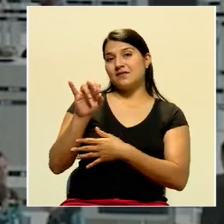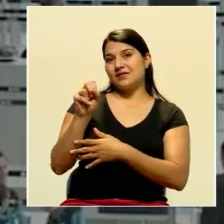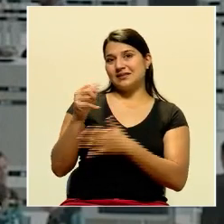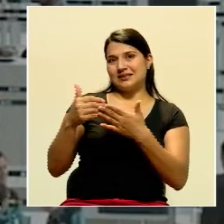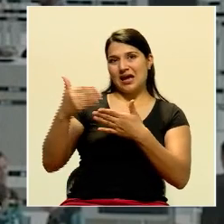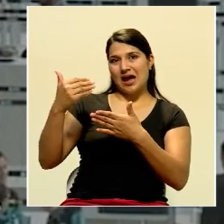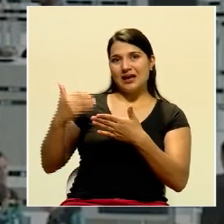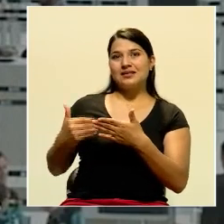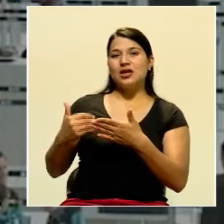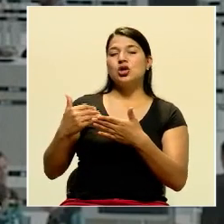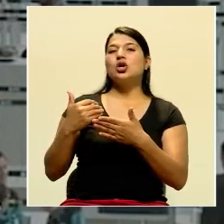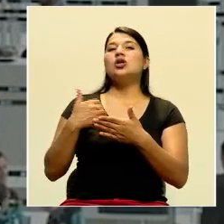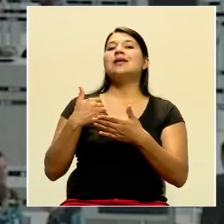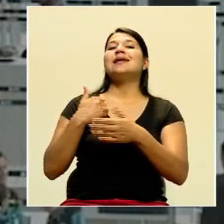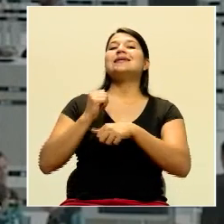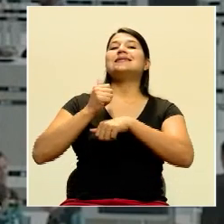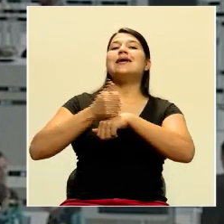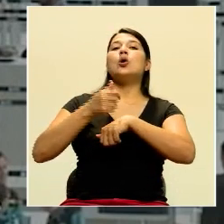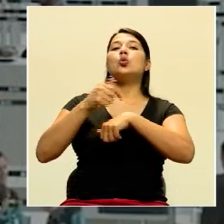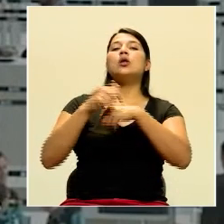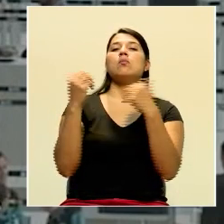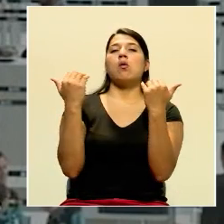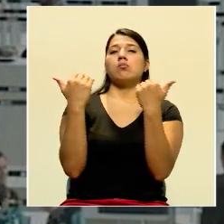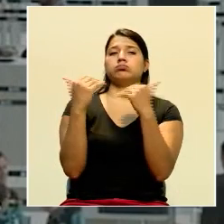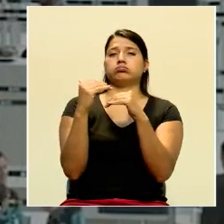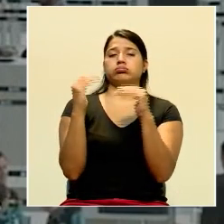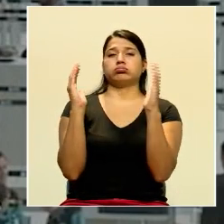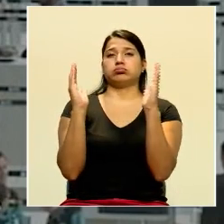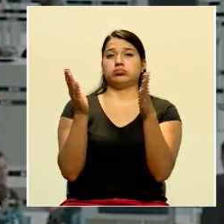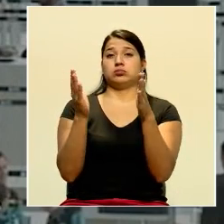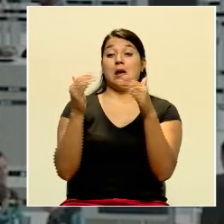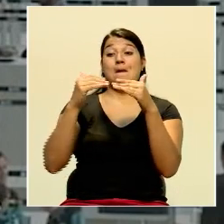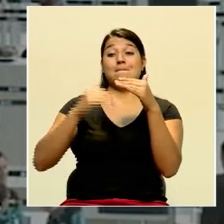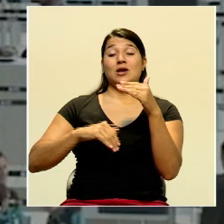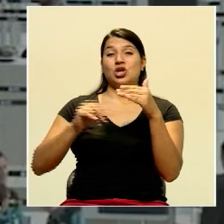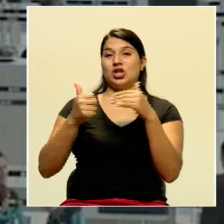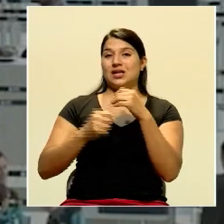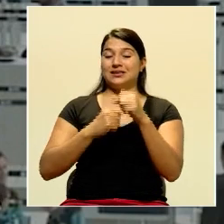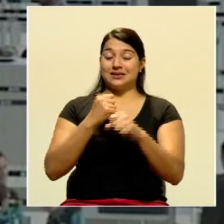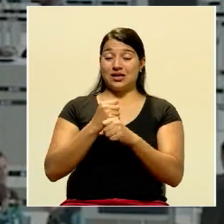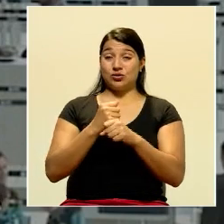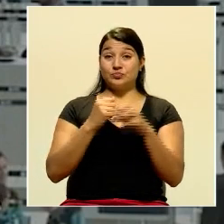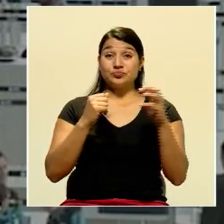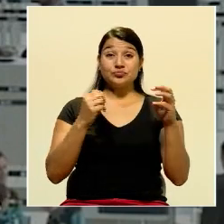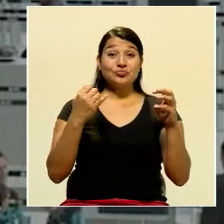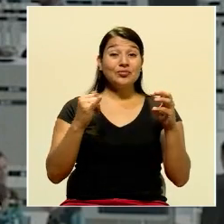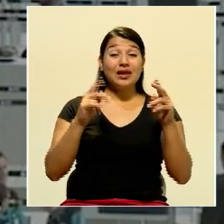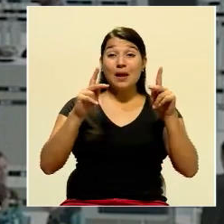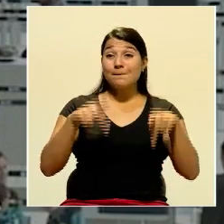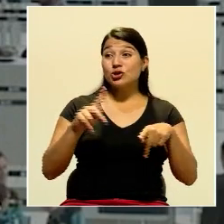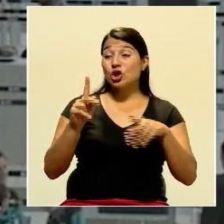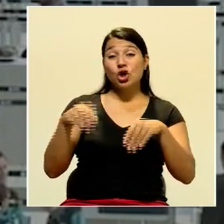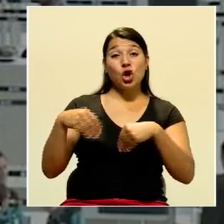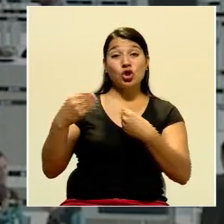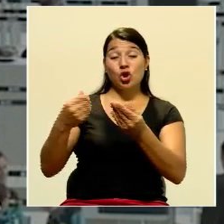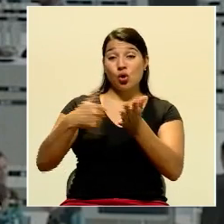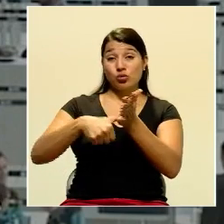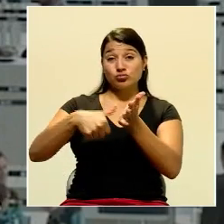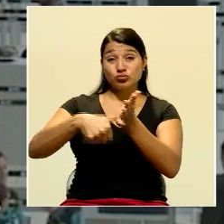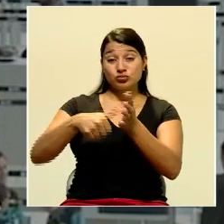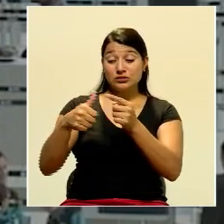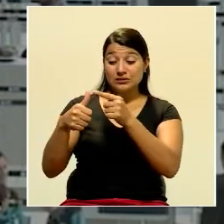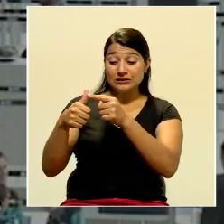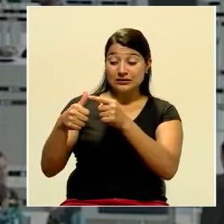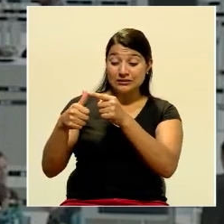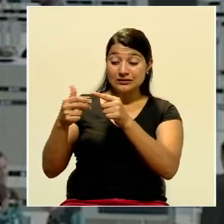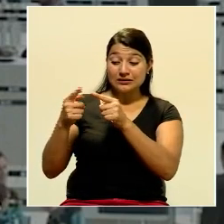a un periodo de validez menor a 10 años. Y por último, si la persona no proporcionó huellas digitales durante la